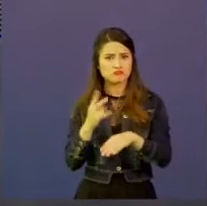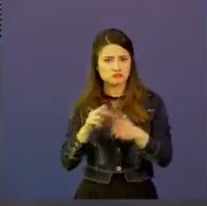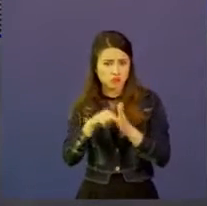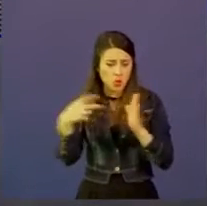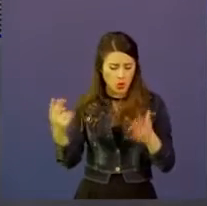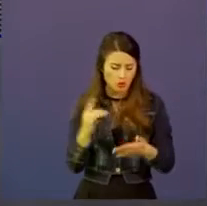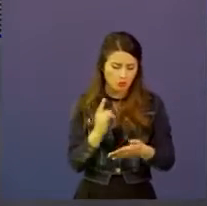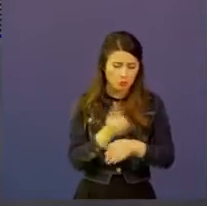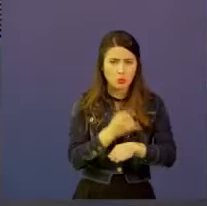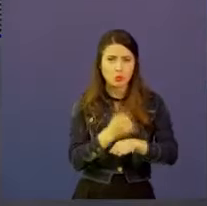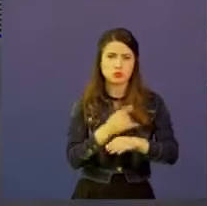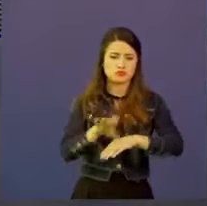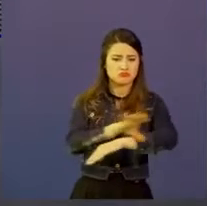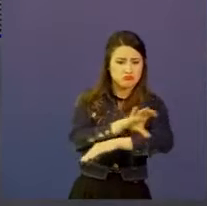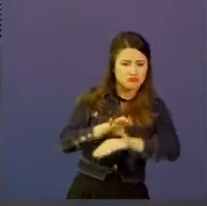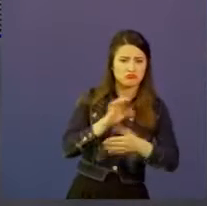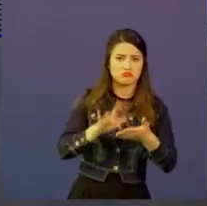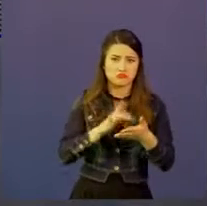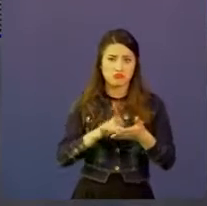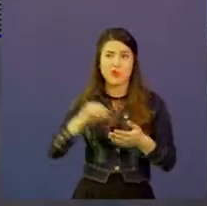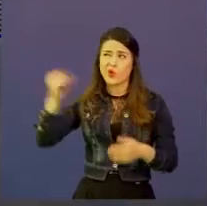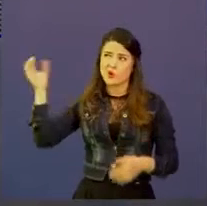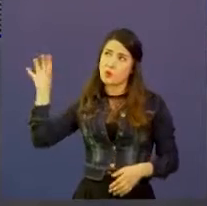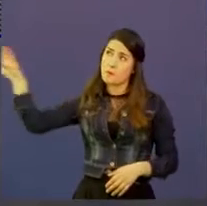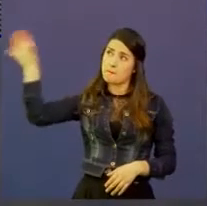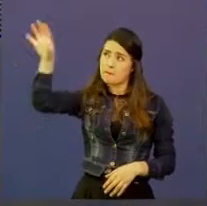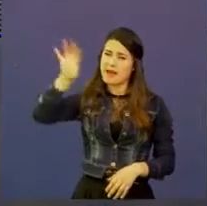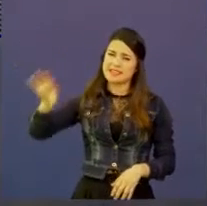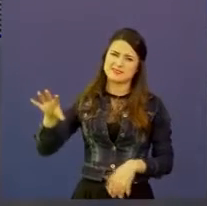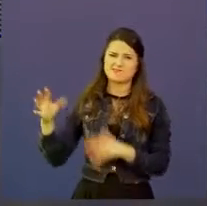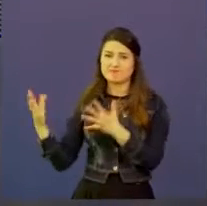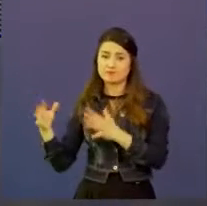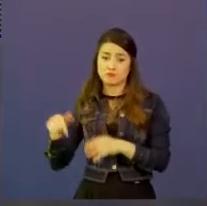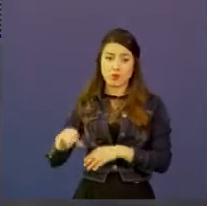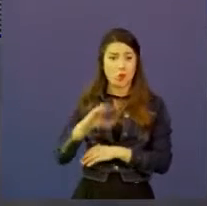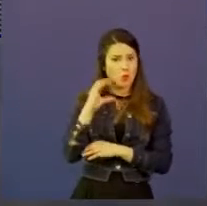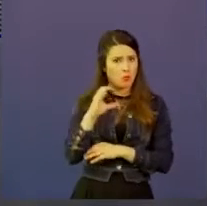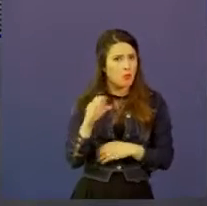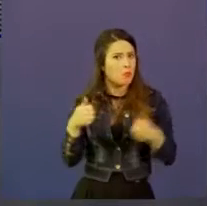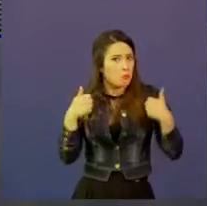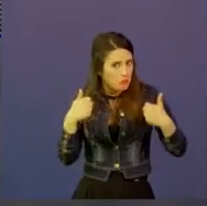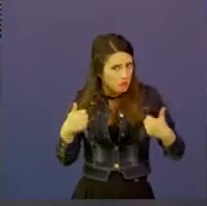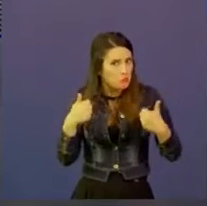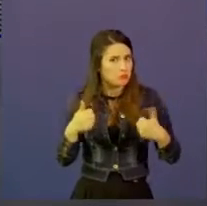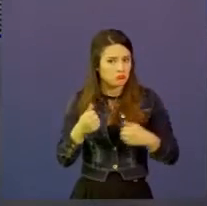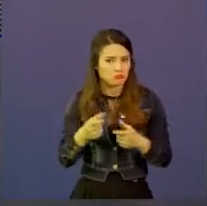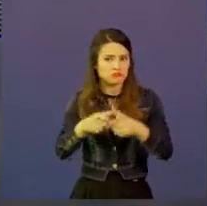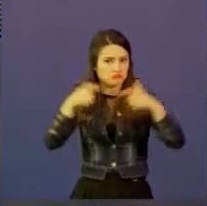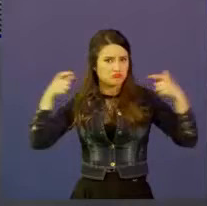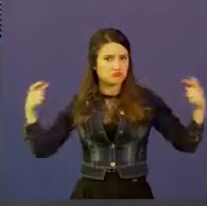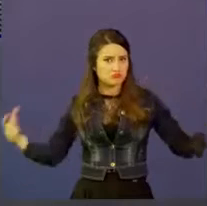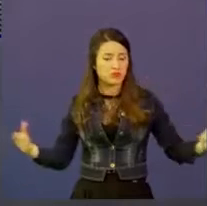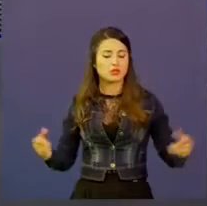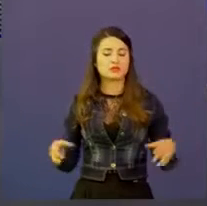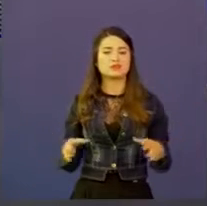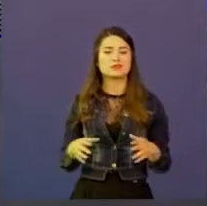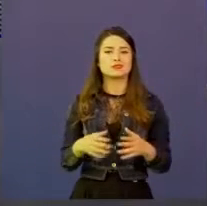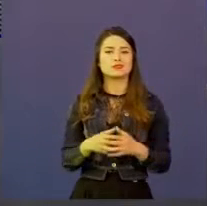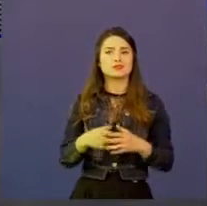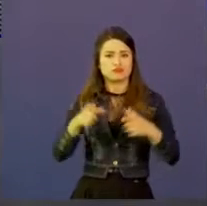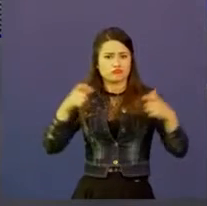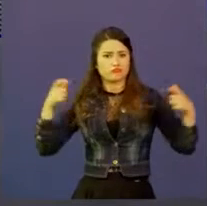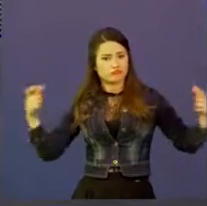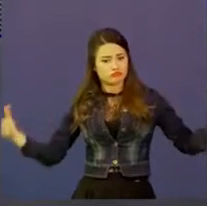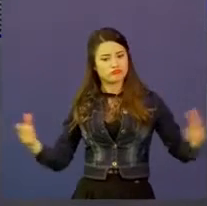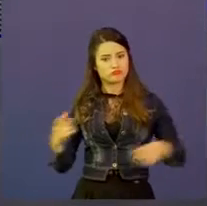podemos tener una tecnología bien utilizada y a favor de lo que queremos? De, no que la usen solamente en las prácticas de aula, no,